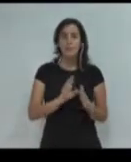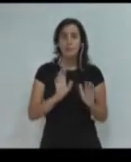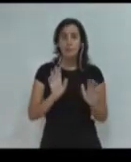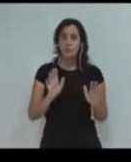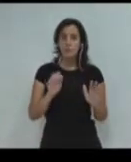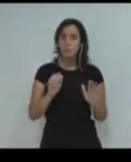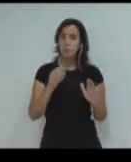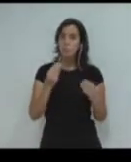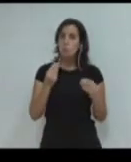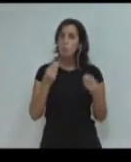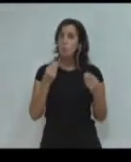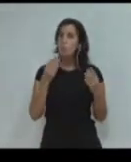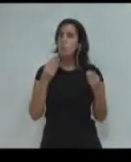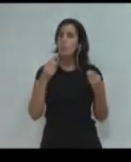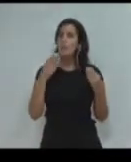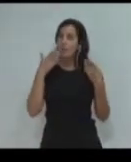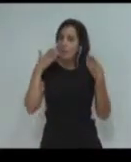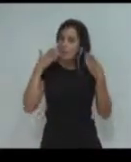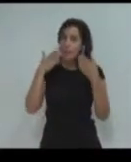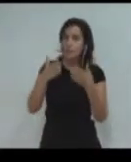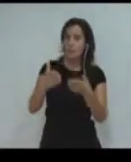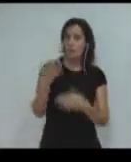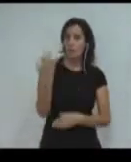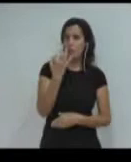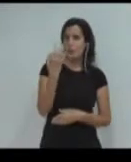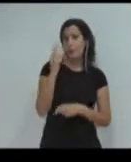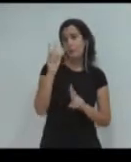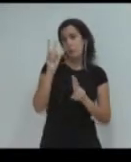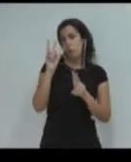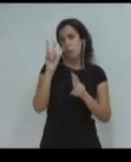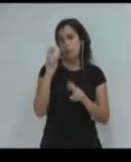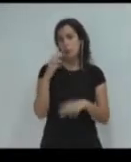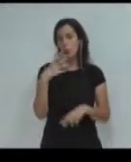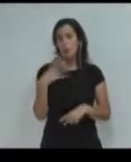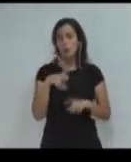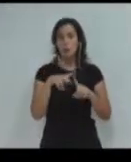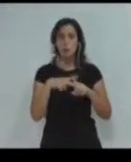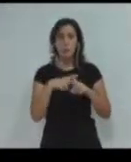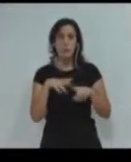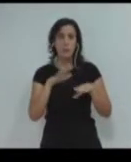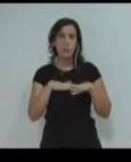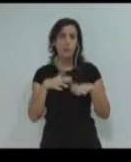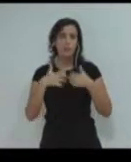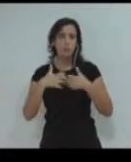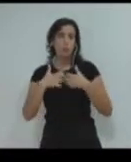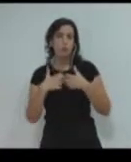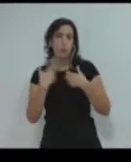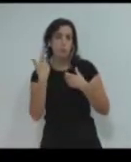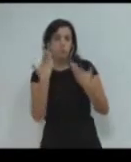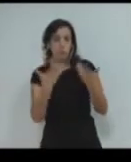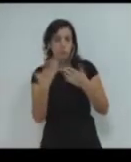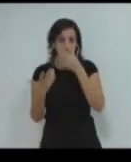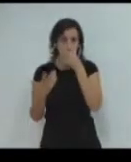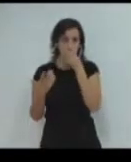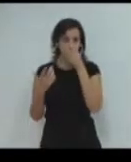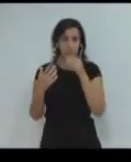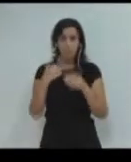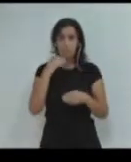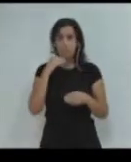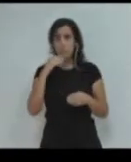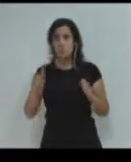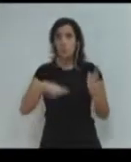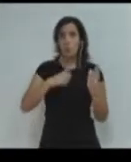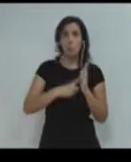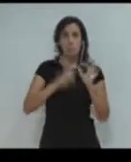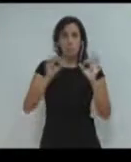como muy centrados en, entre comillas, 4 herramientas para X dispositivo. Nada es absoluto.